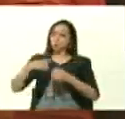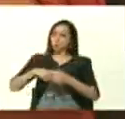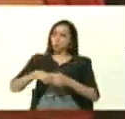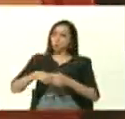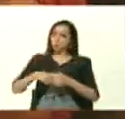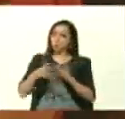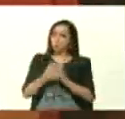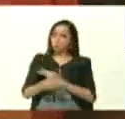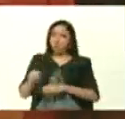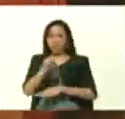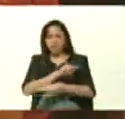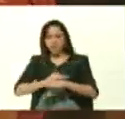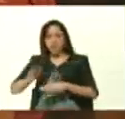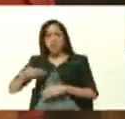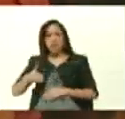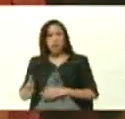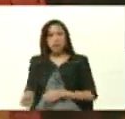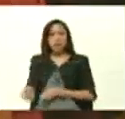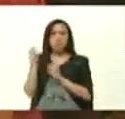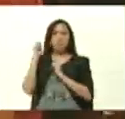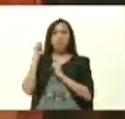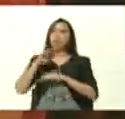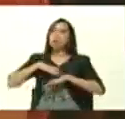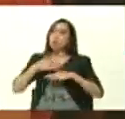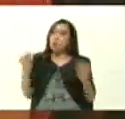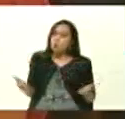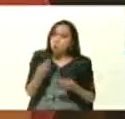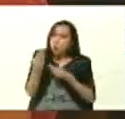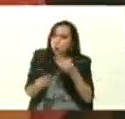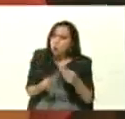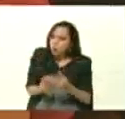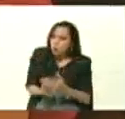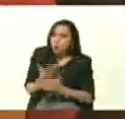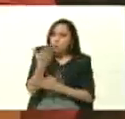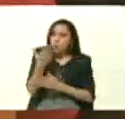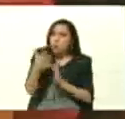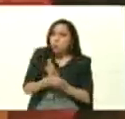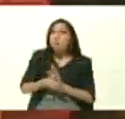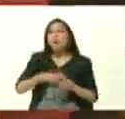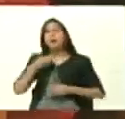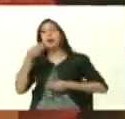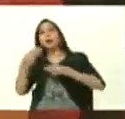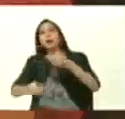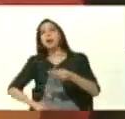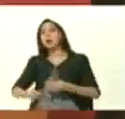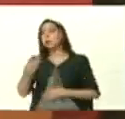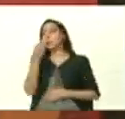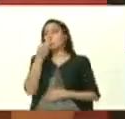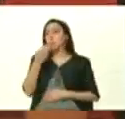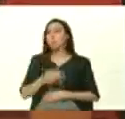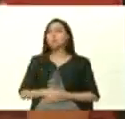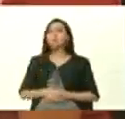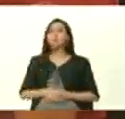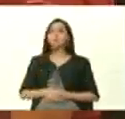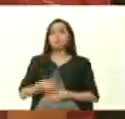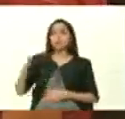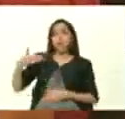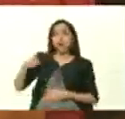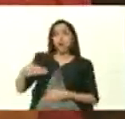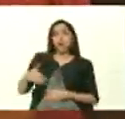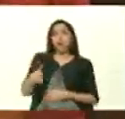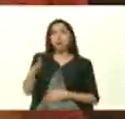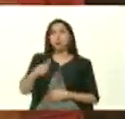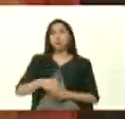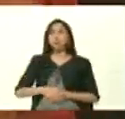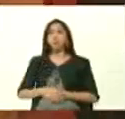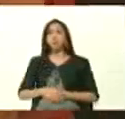iniciativa del Ministerio de Pesca, cómo el emprendimiento puede surgir de la elaboración de alimentos frescos como son las sardinas. La sardina, como